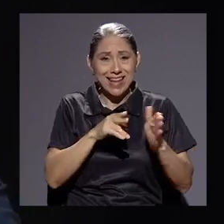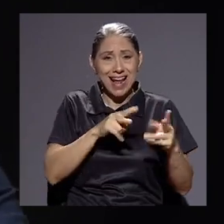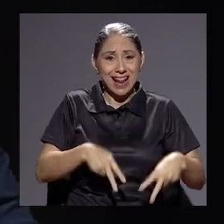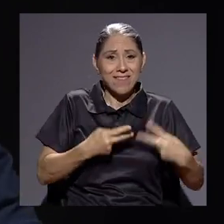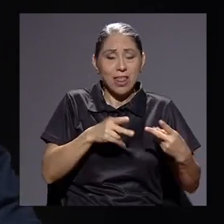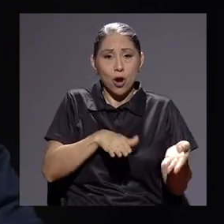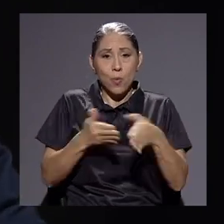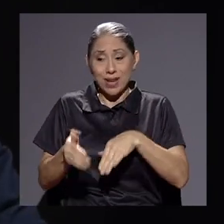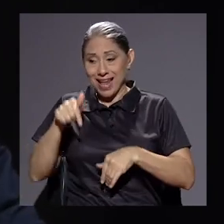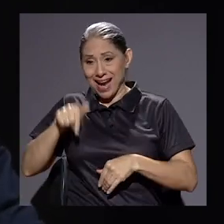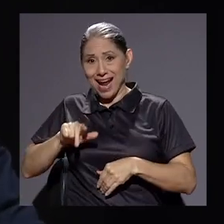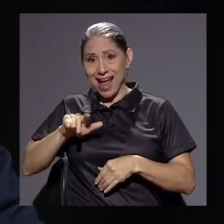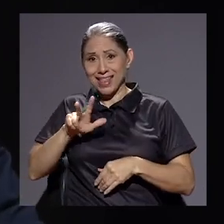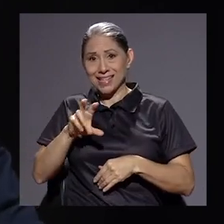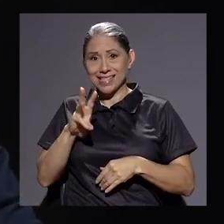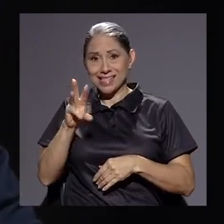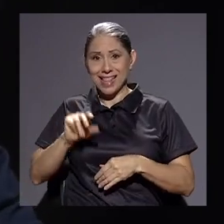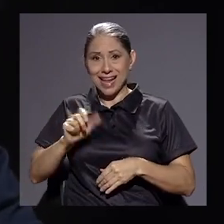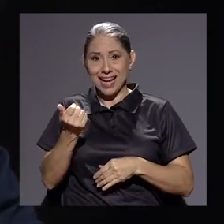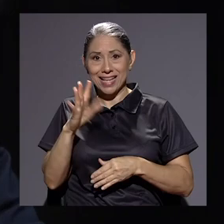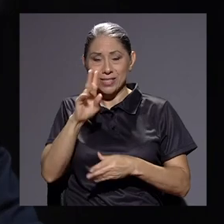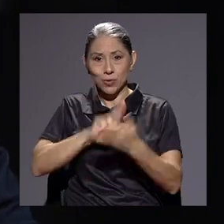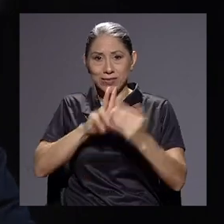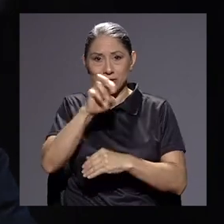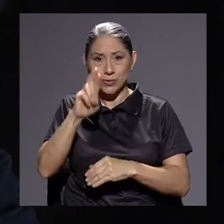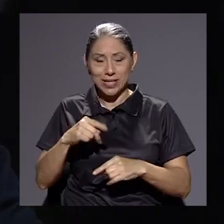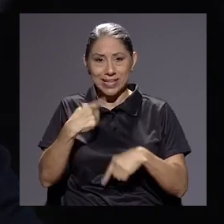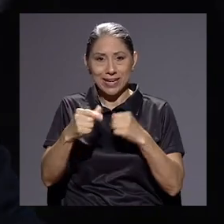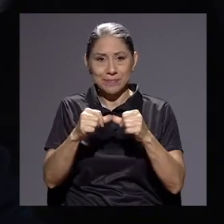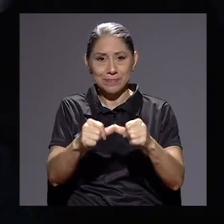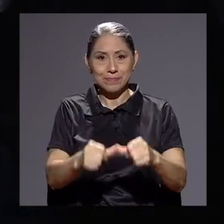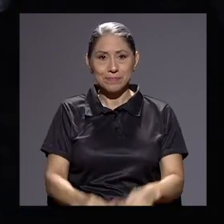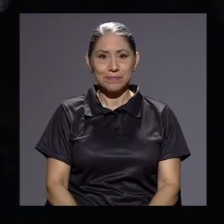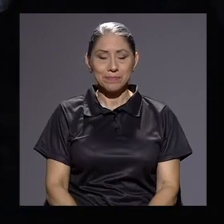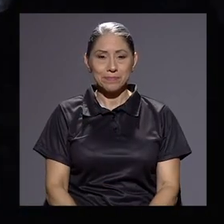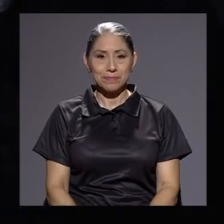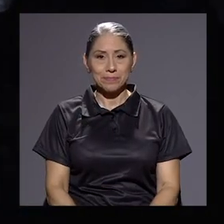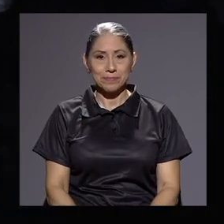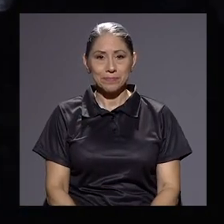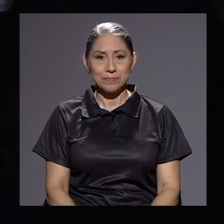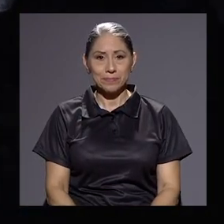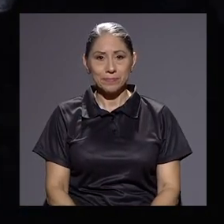muerte. Estamos en 360 acá en el canal 15 Universidad de Costa Rica. Ya regresamos.